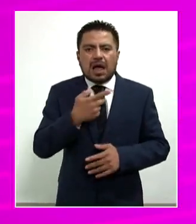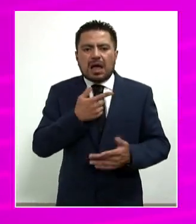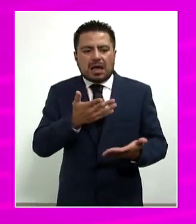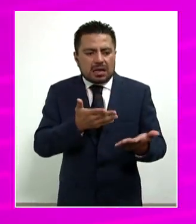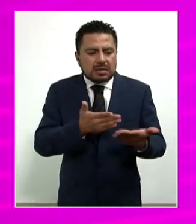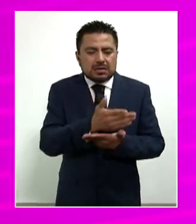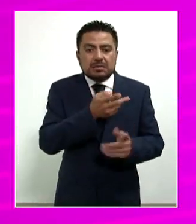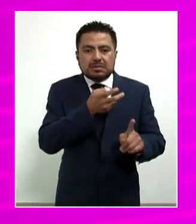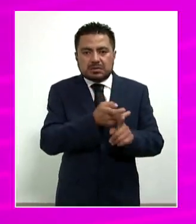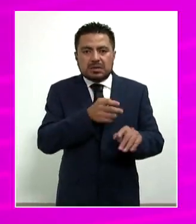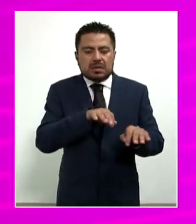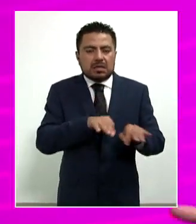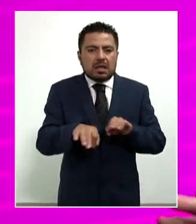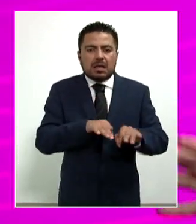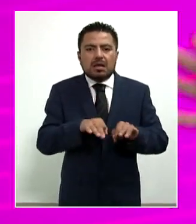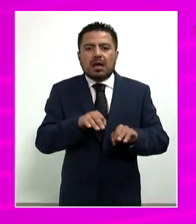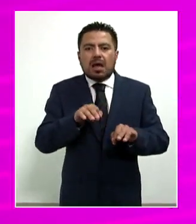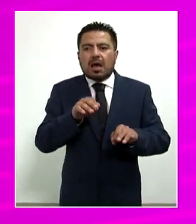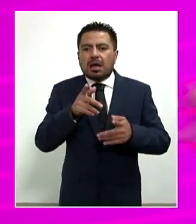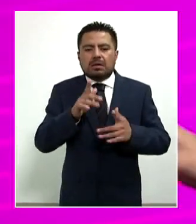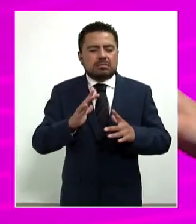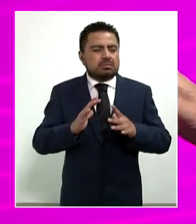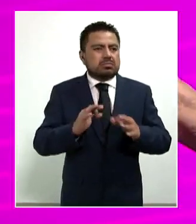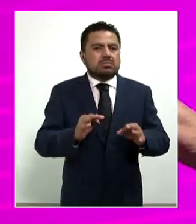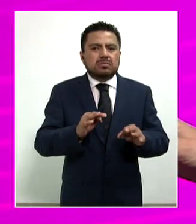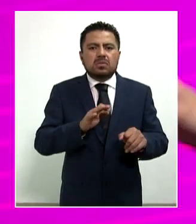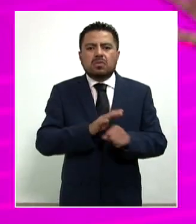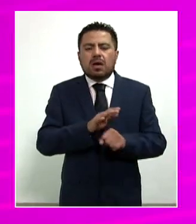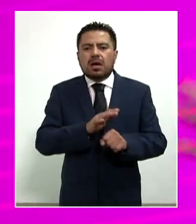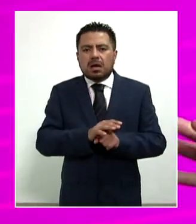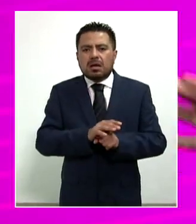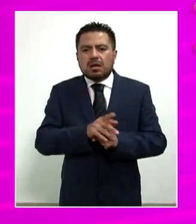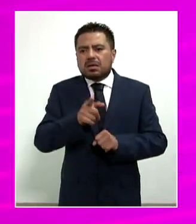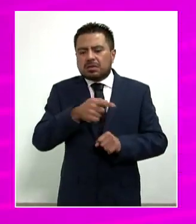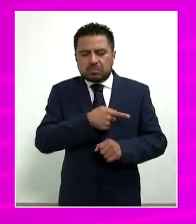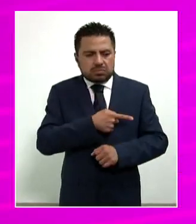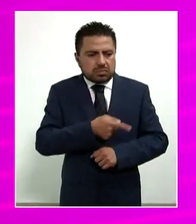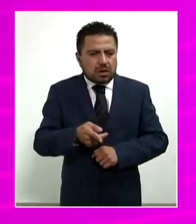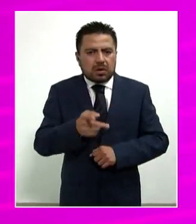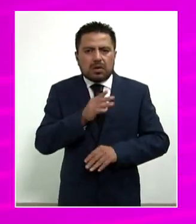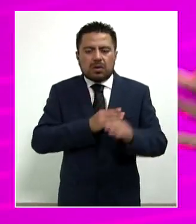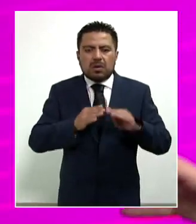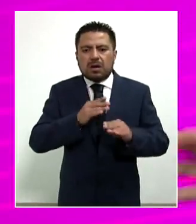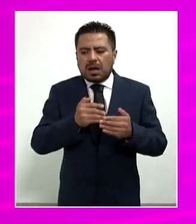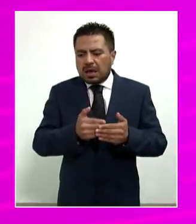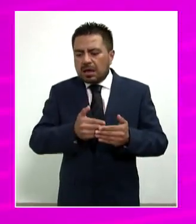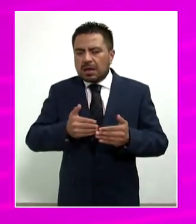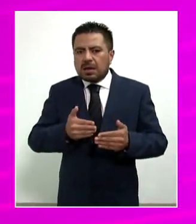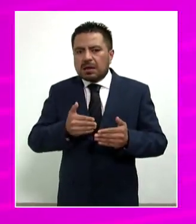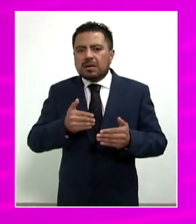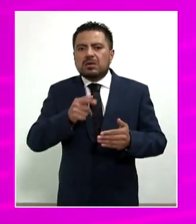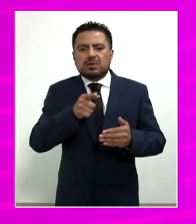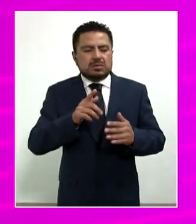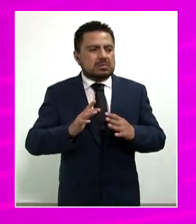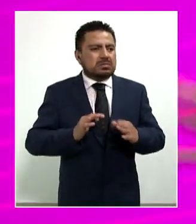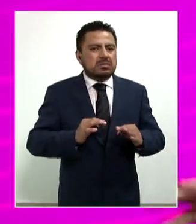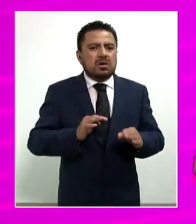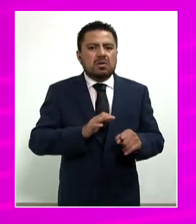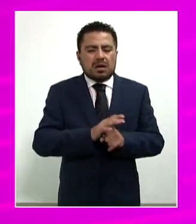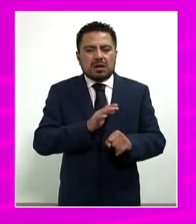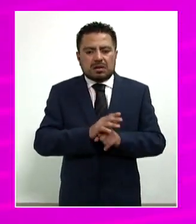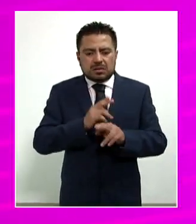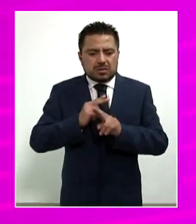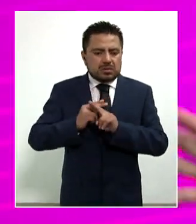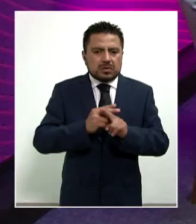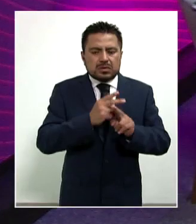acceso a esos trabajos si provienes de una situación de pobreza previa o si provienes de una cierta